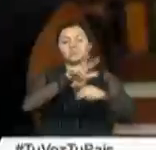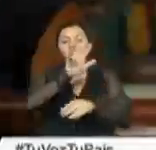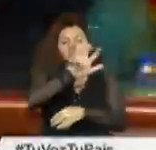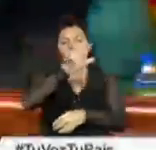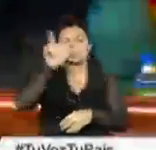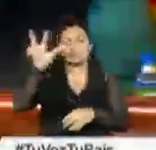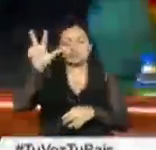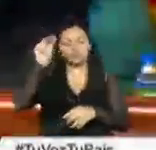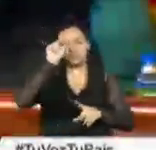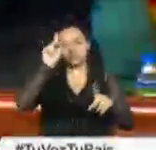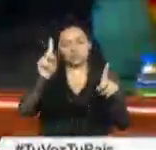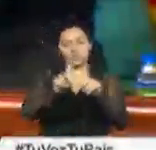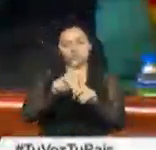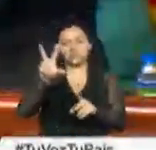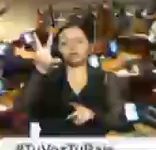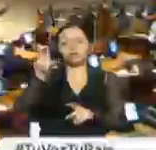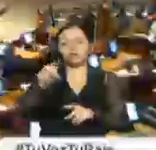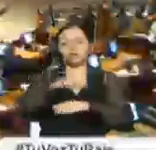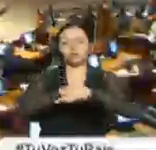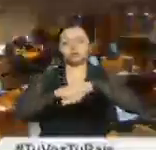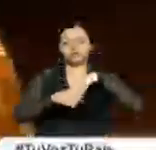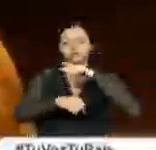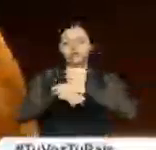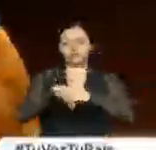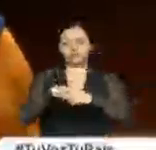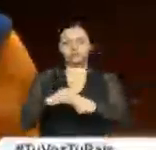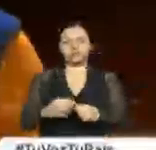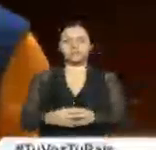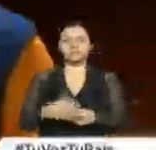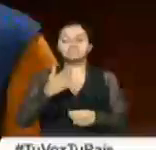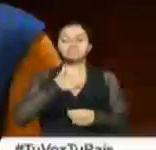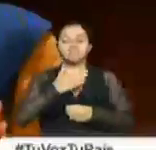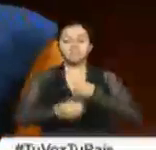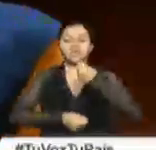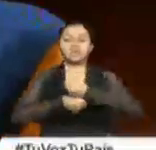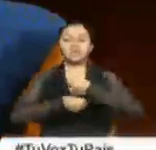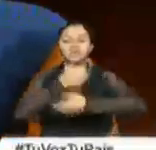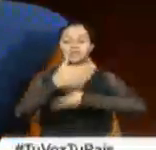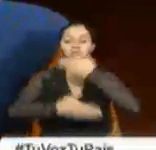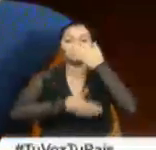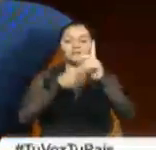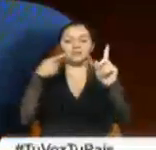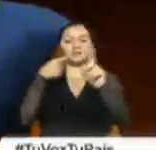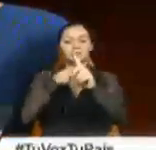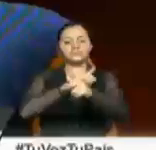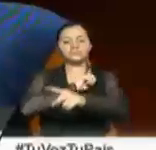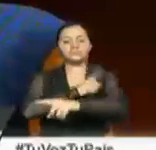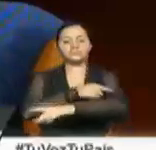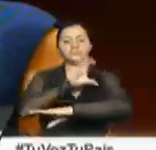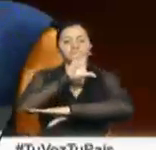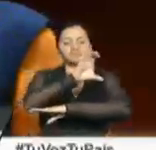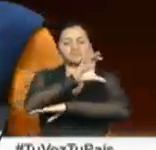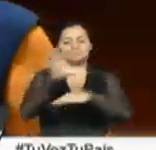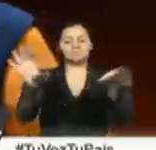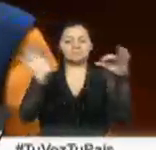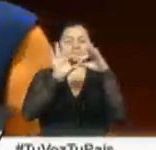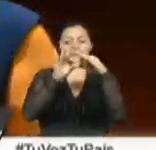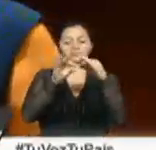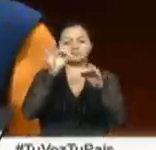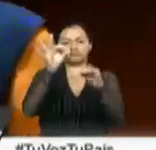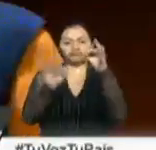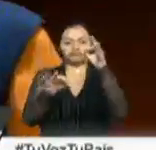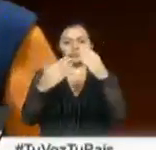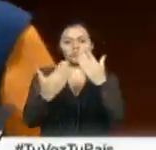en contra y 30 abstenciones. Nuestra tarea será continuar fortaleciendo el marco jurídico del Nuevo